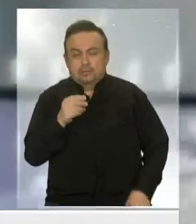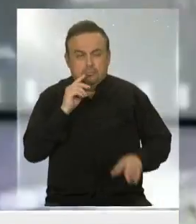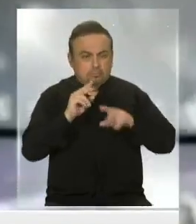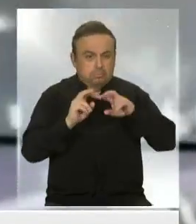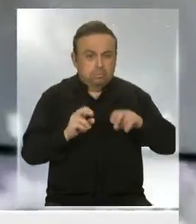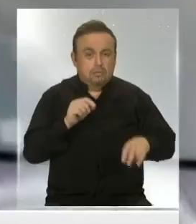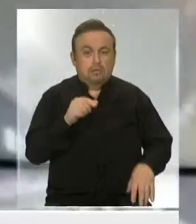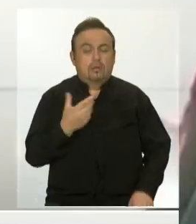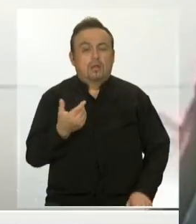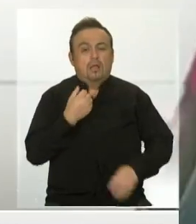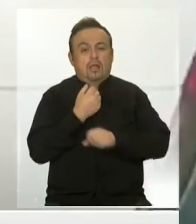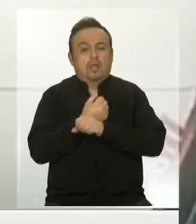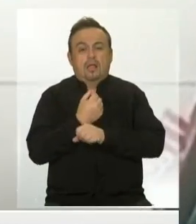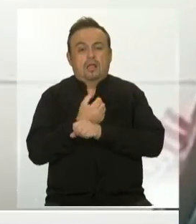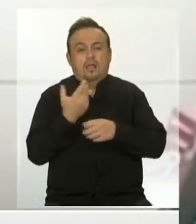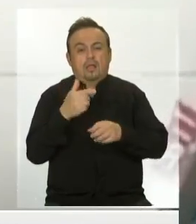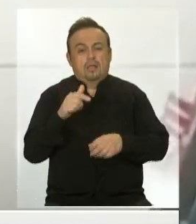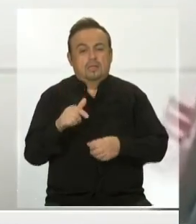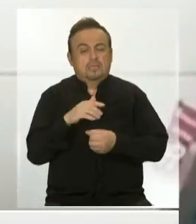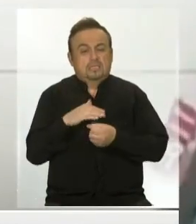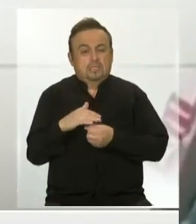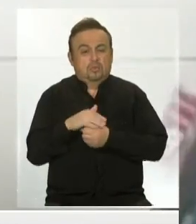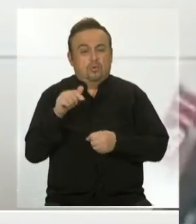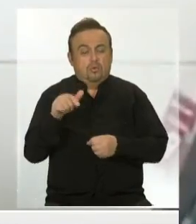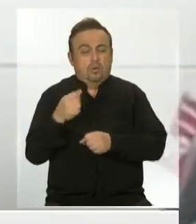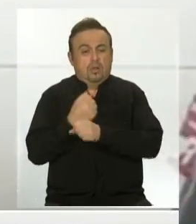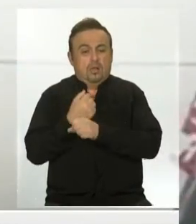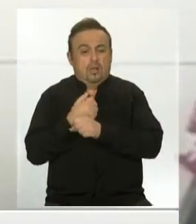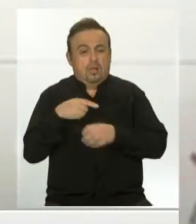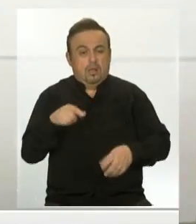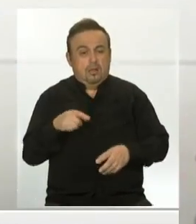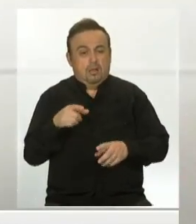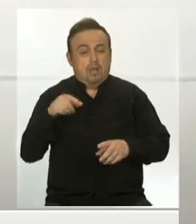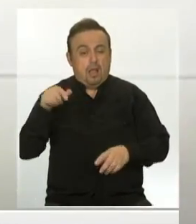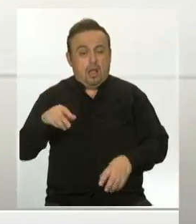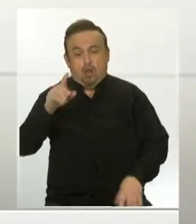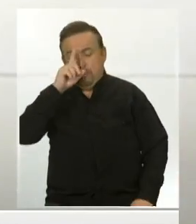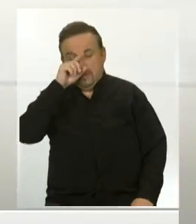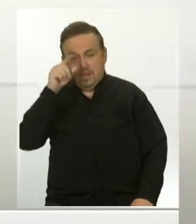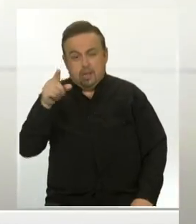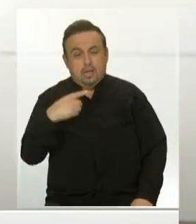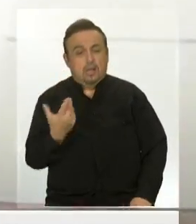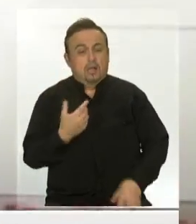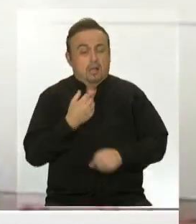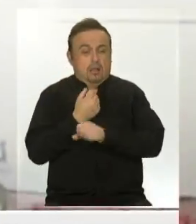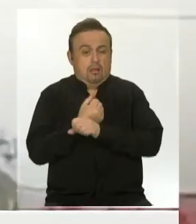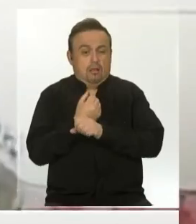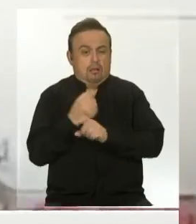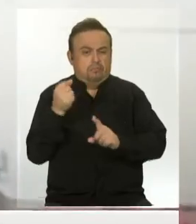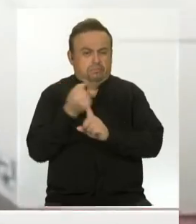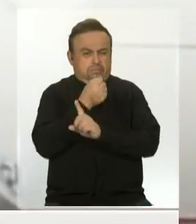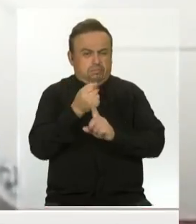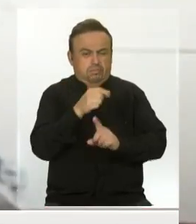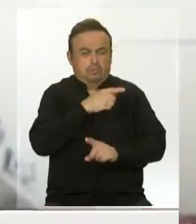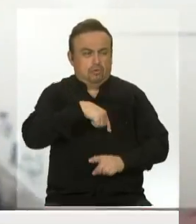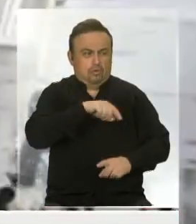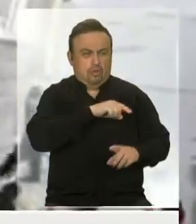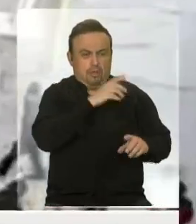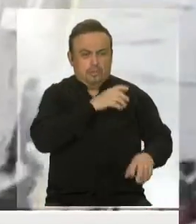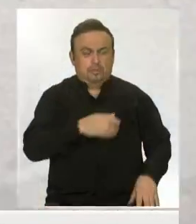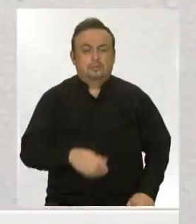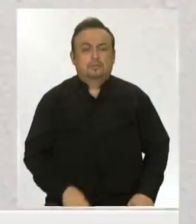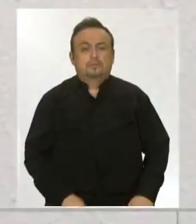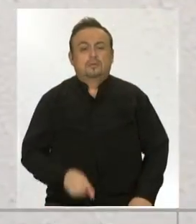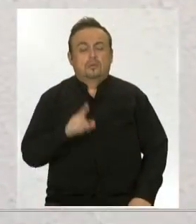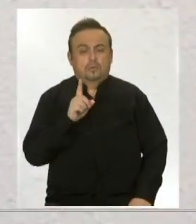dio Carabineros respecto a la situación de este carabinero que se encuentra internado en el hospital de la institución. Mientras